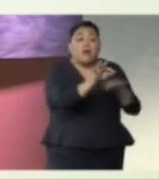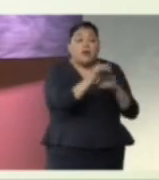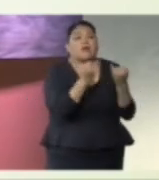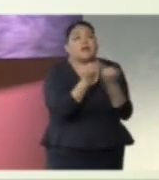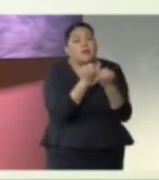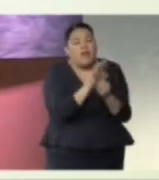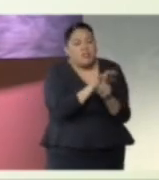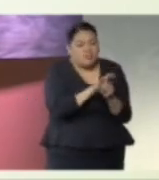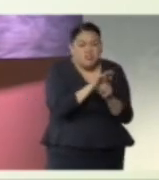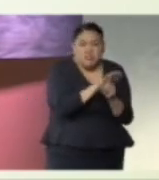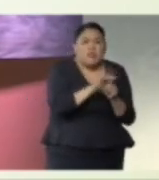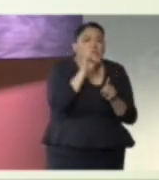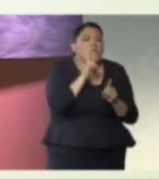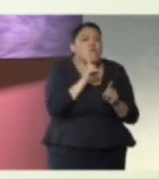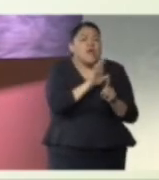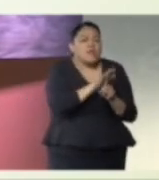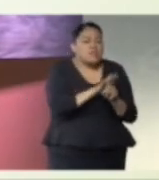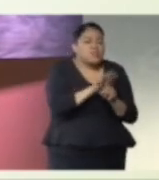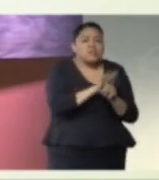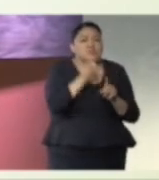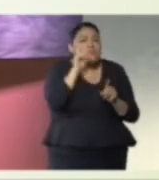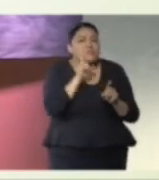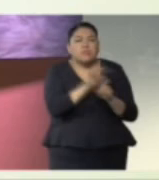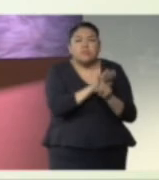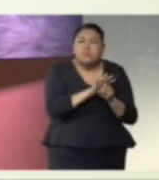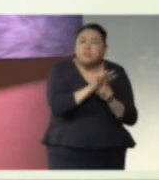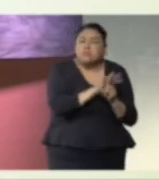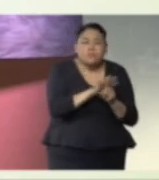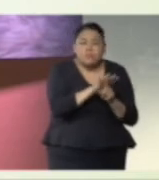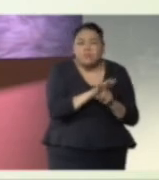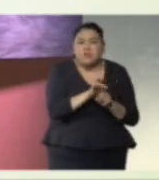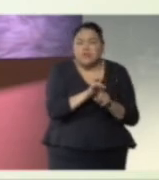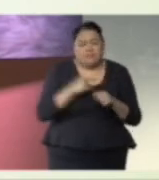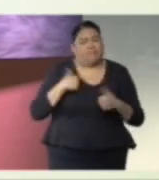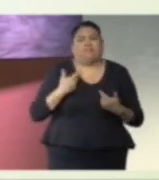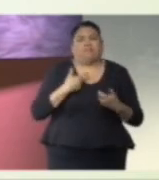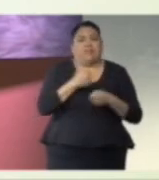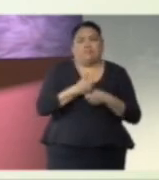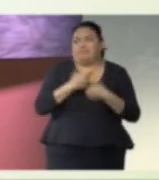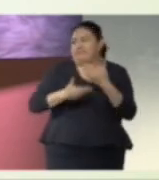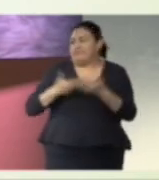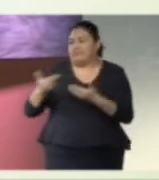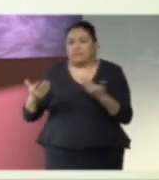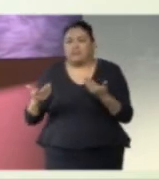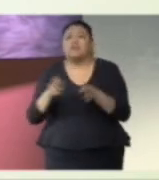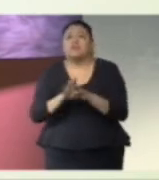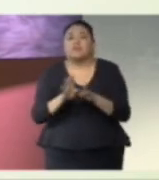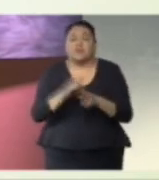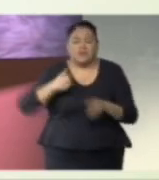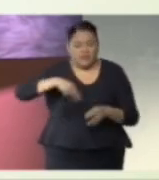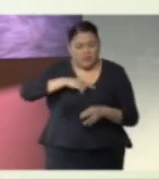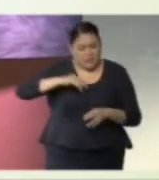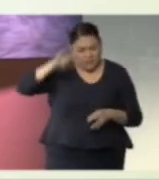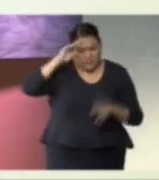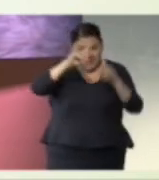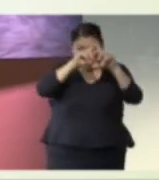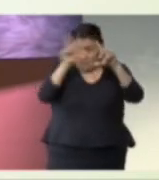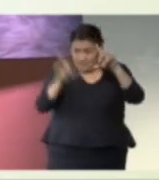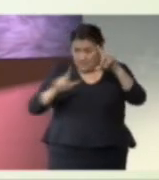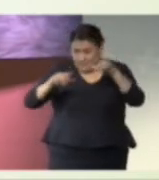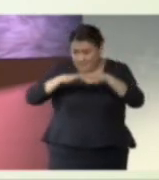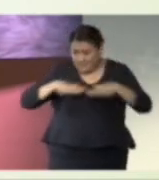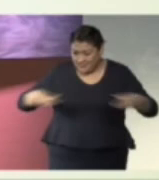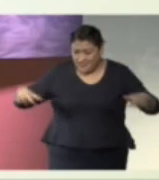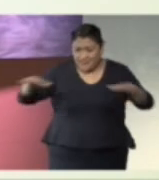en este ámbito. Sin embargo, creo que también debemos pensar en unas condiciones generales en donde la violencia